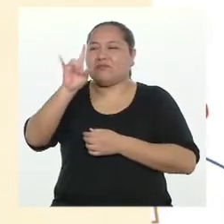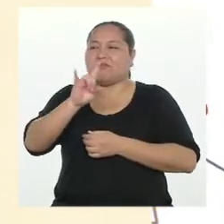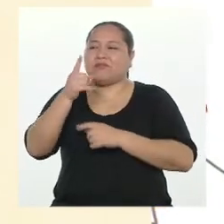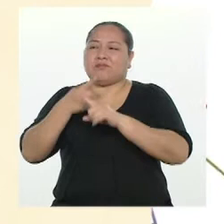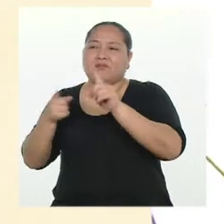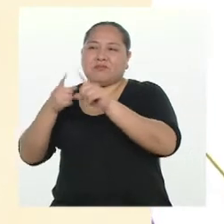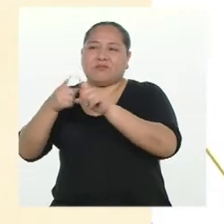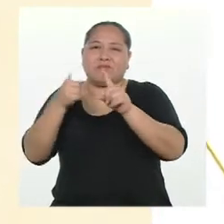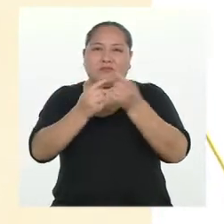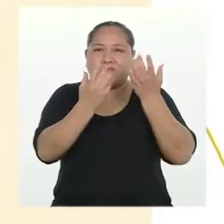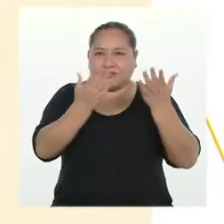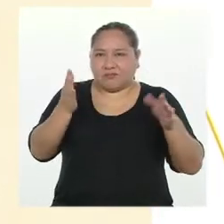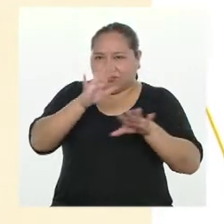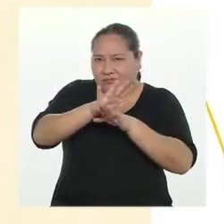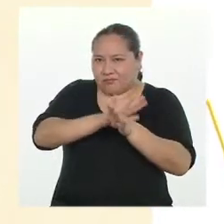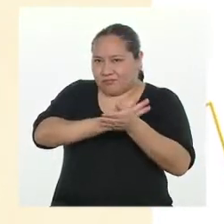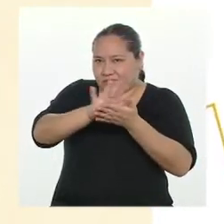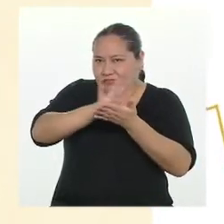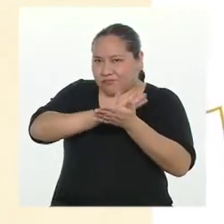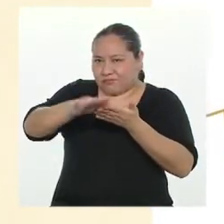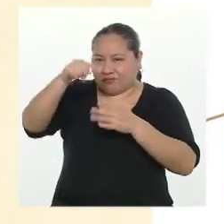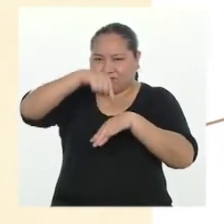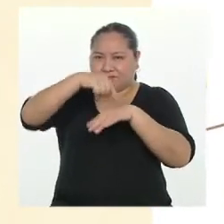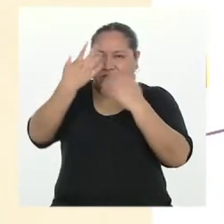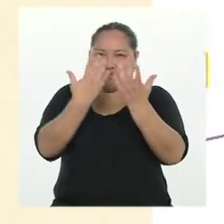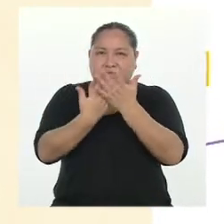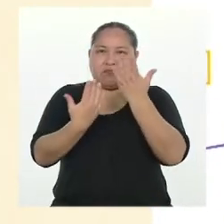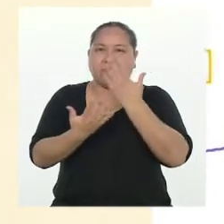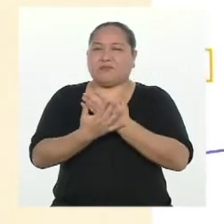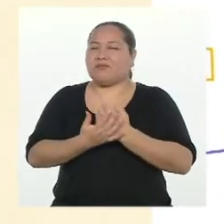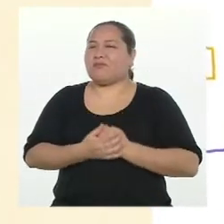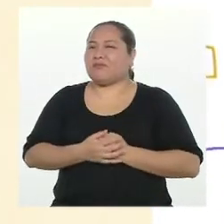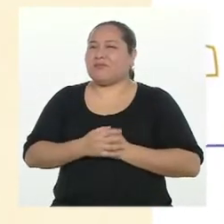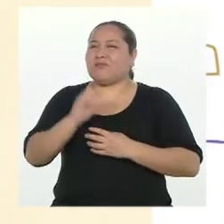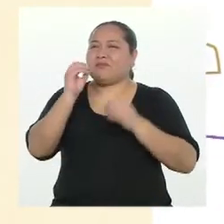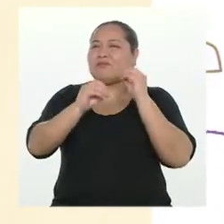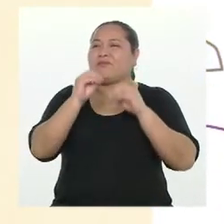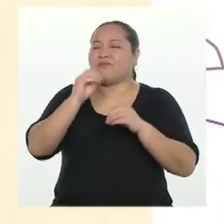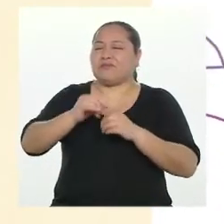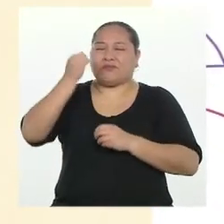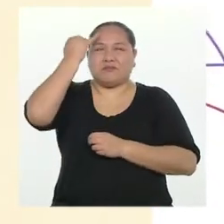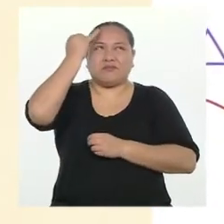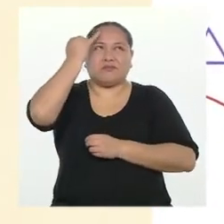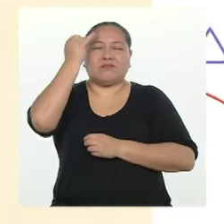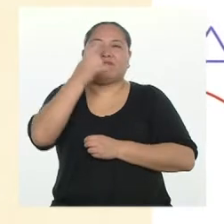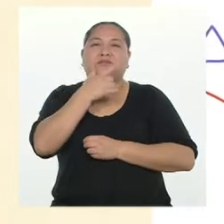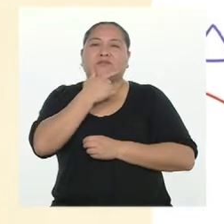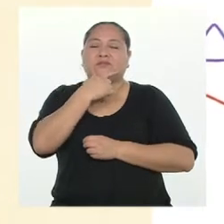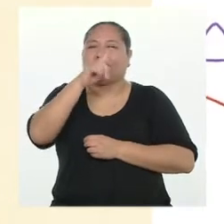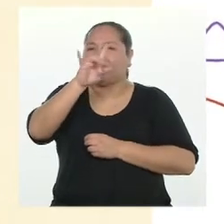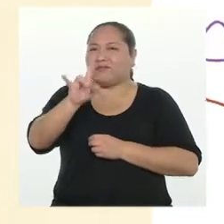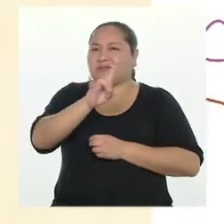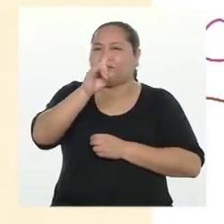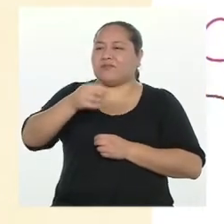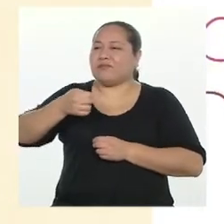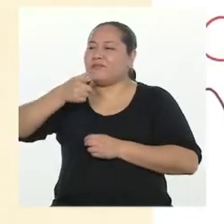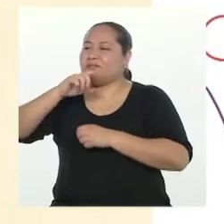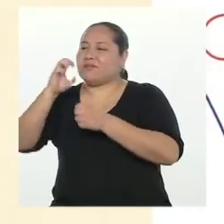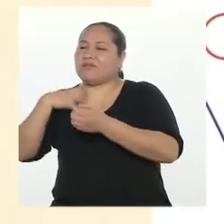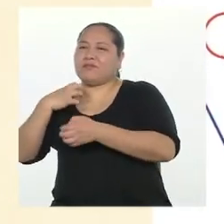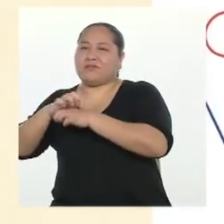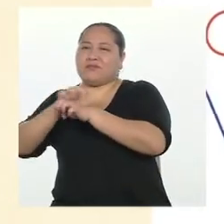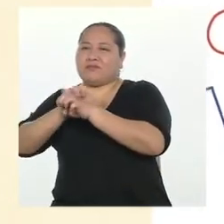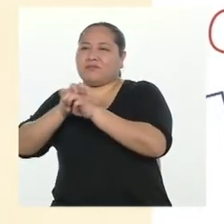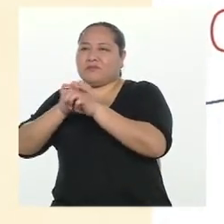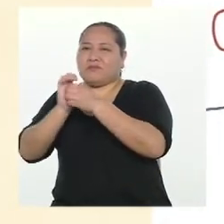de sustancia para la limpieza de las manos? Y planteamos nuestra hipótesis. Si utilizamos agua y jabón para